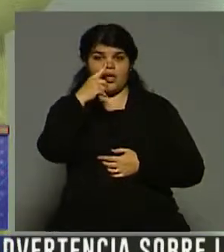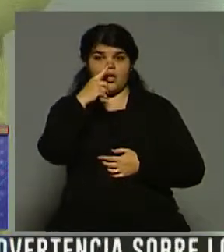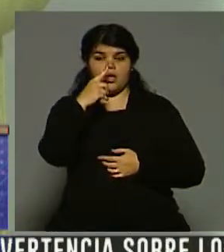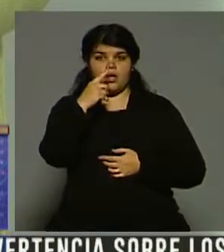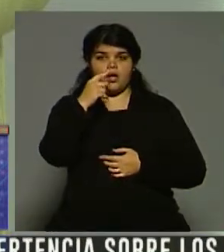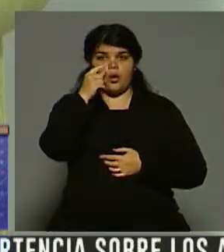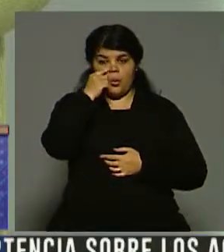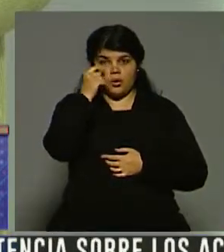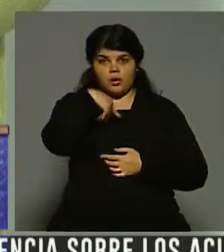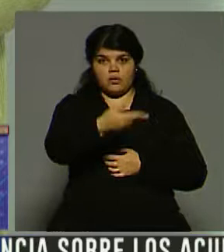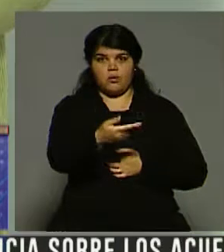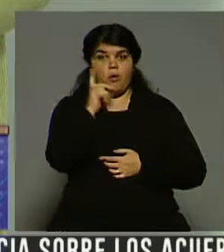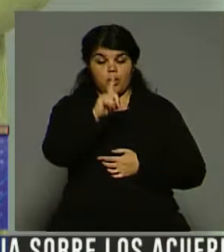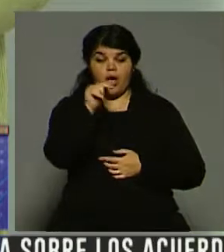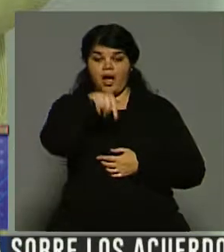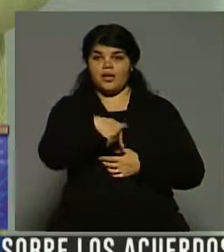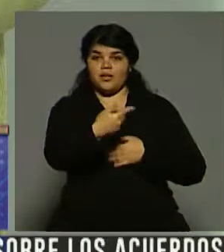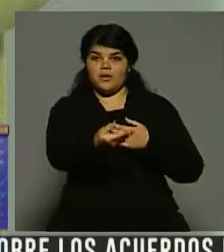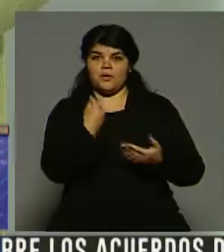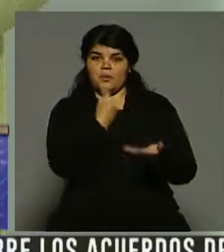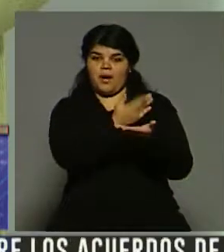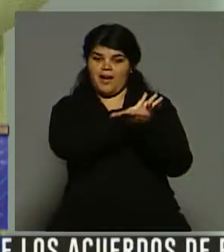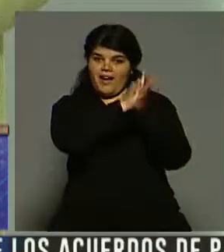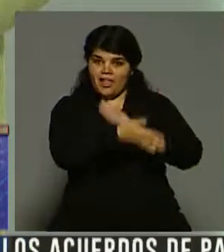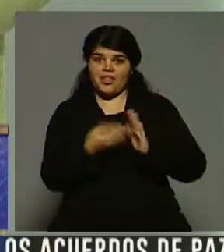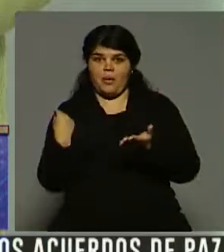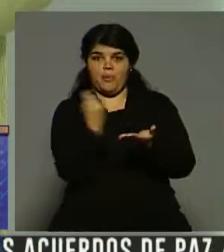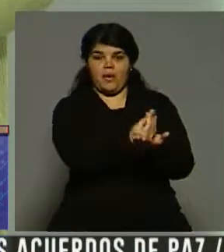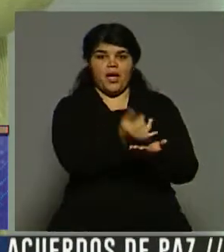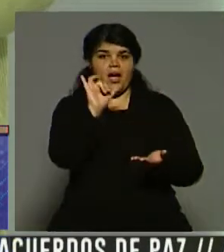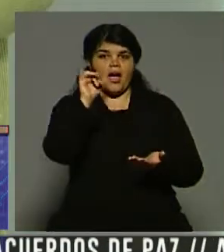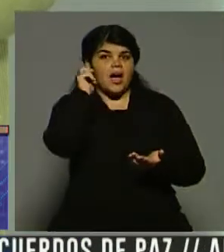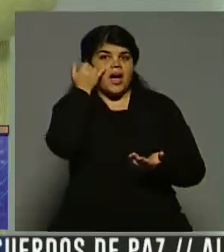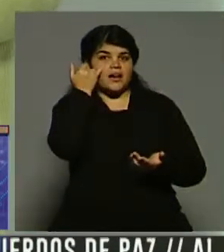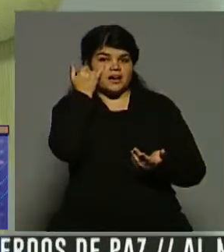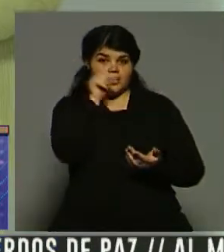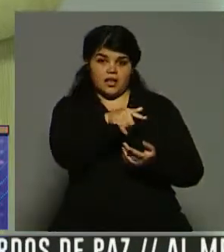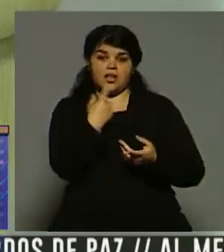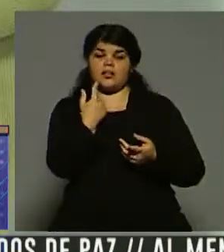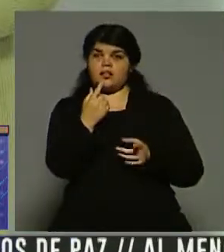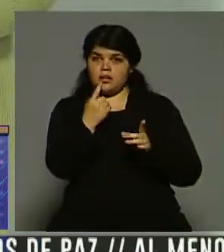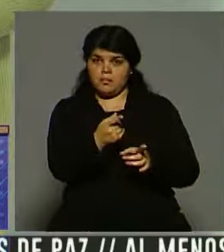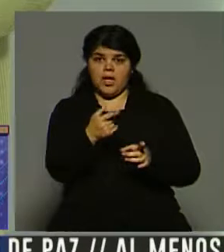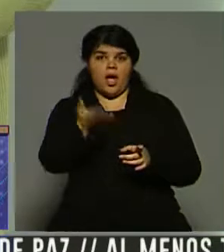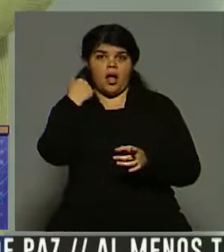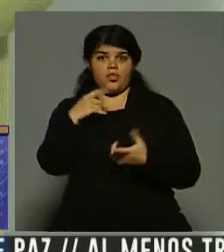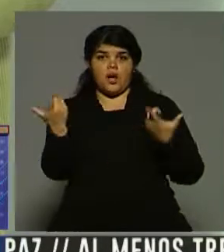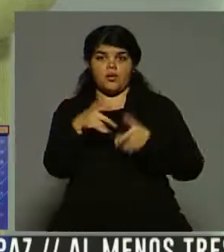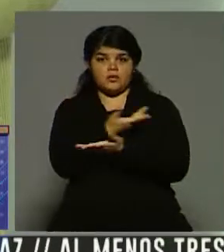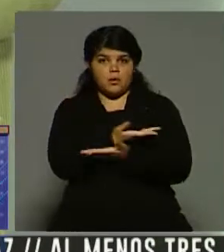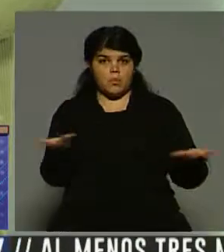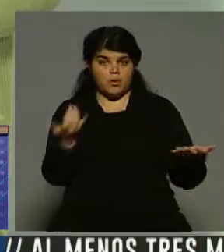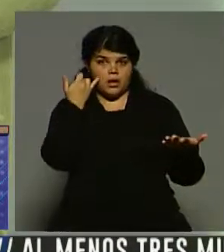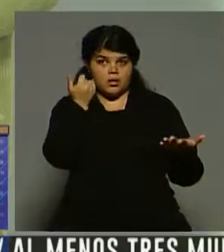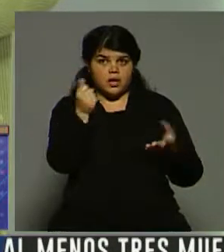la vacante en la Suprema Corte de Justicia de la provincia por parte de Dalmiro Garay, que decíamos recién, pasó una audiencia pública en su momento